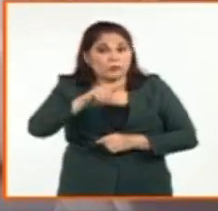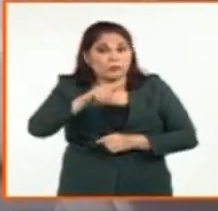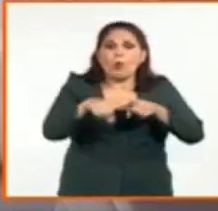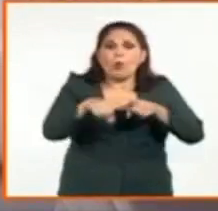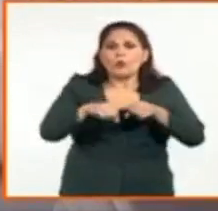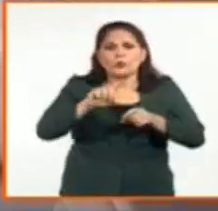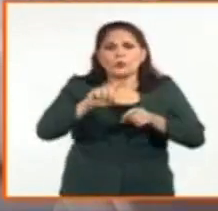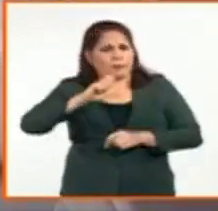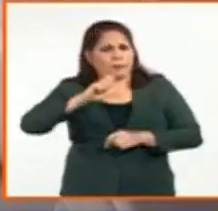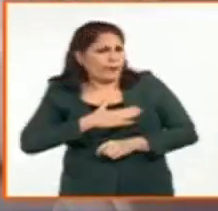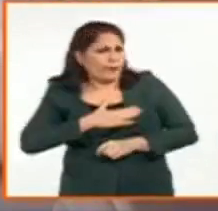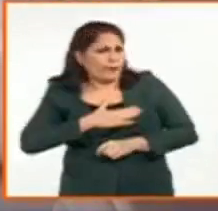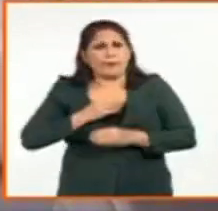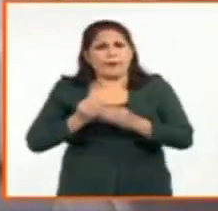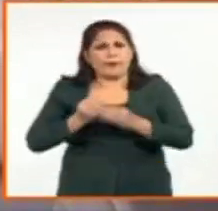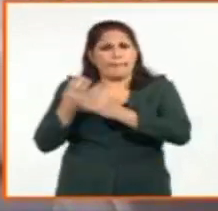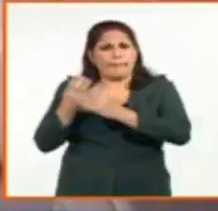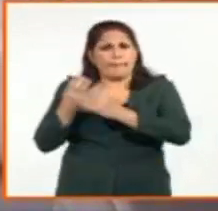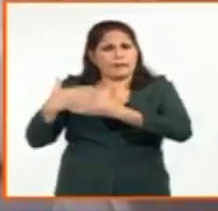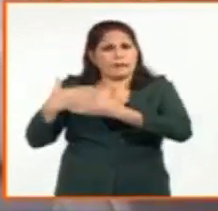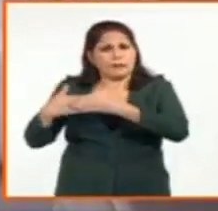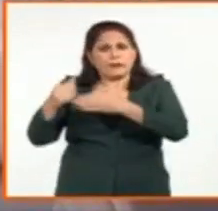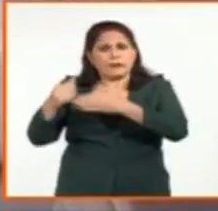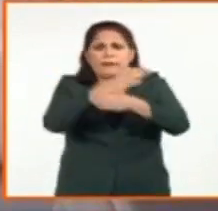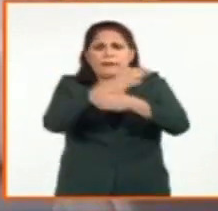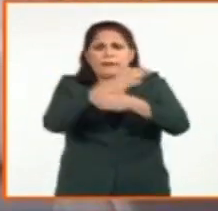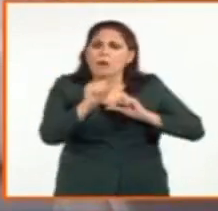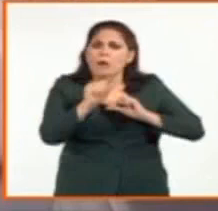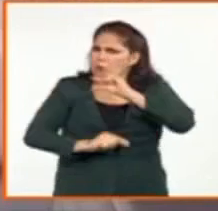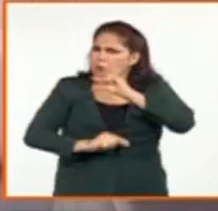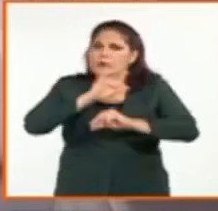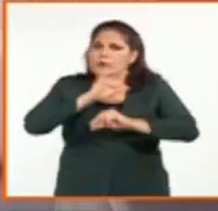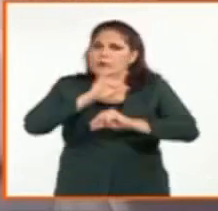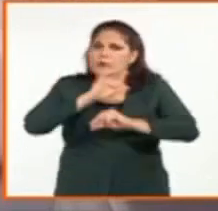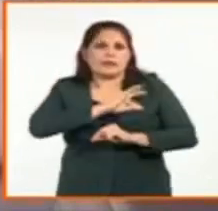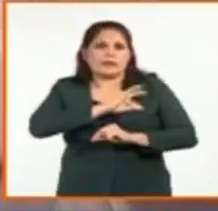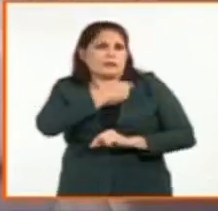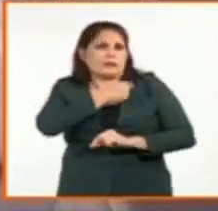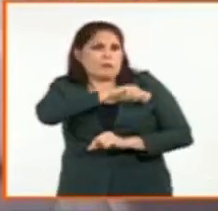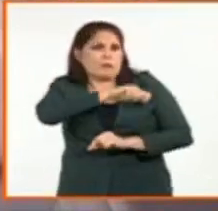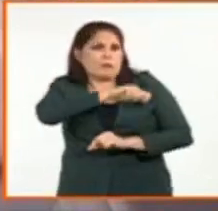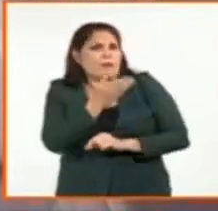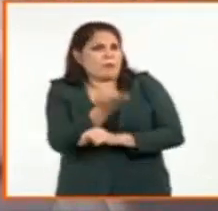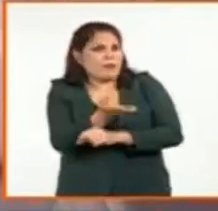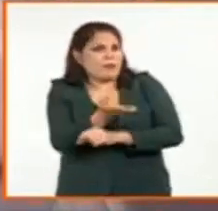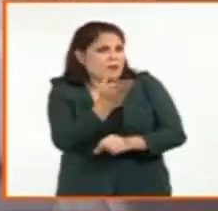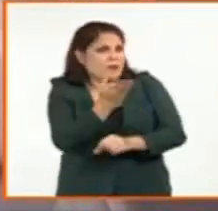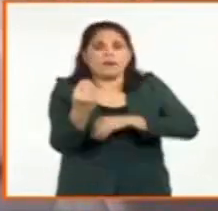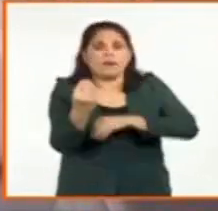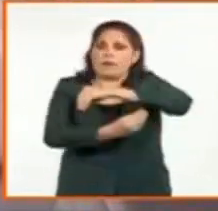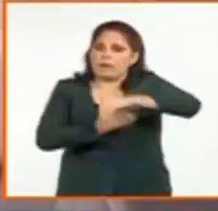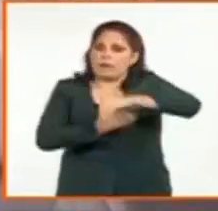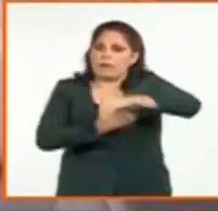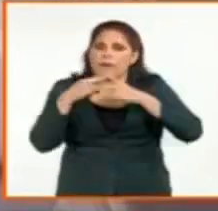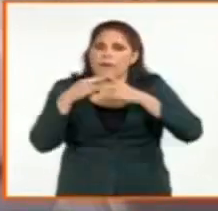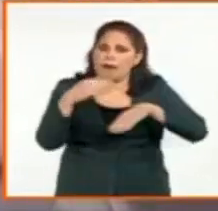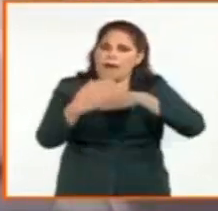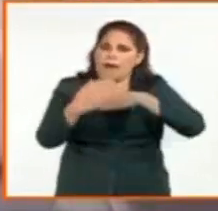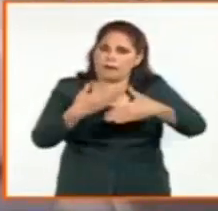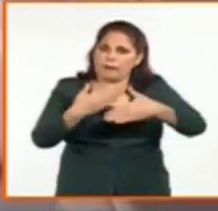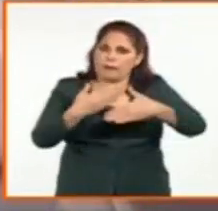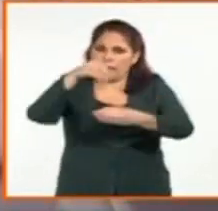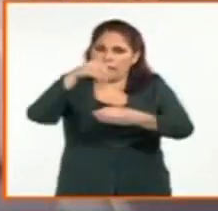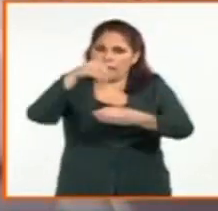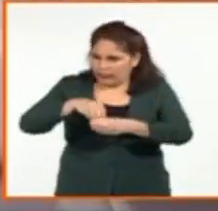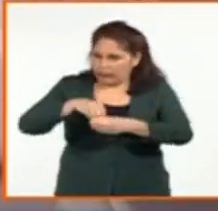actores de la economía tiene que permitir y incrementando la satisfacción de la demanda de los sectores estratégicos tiene que permitir y disminuyendo y